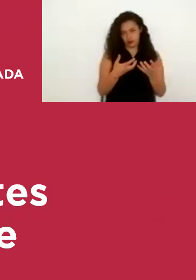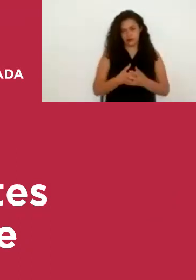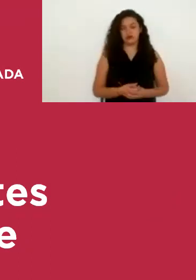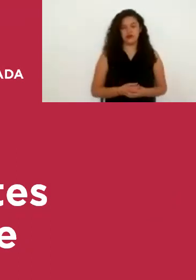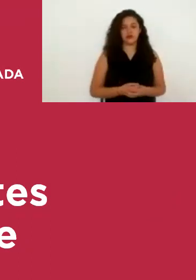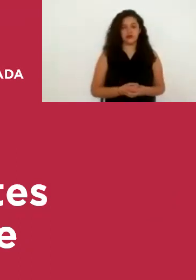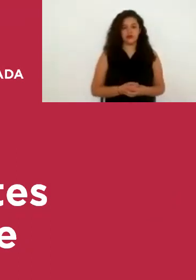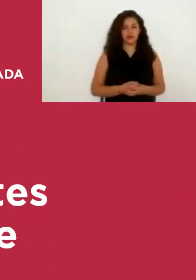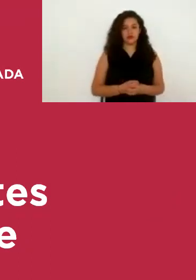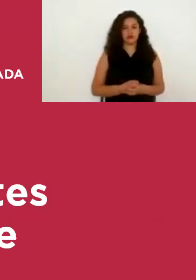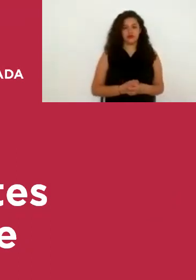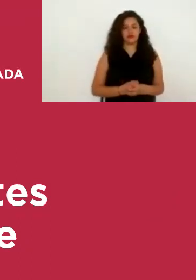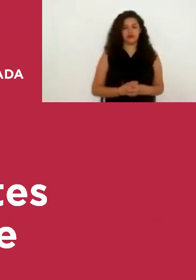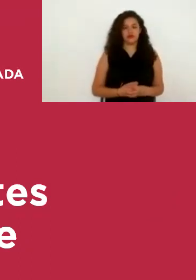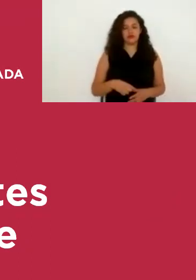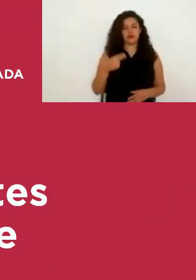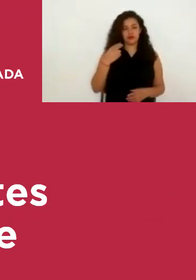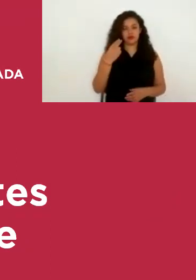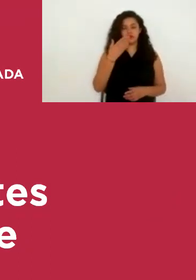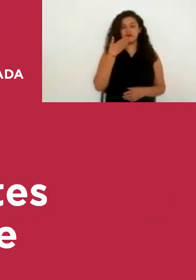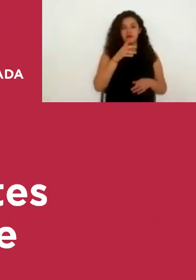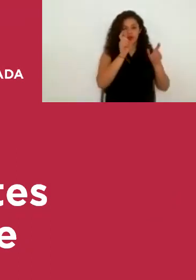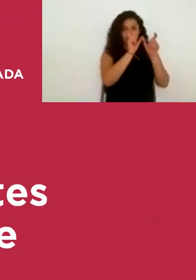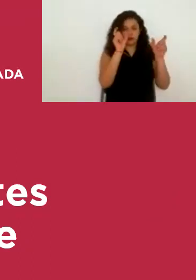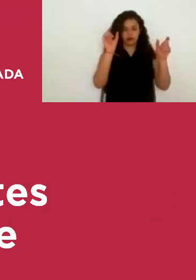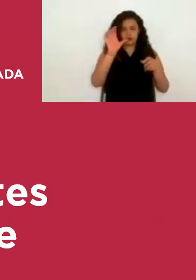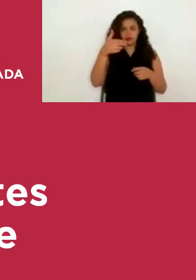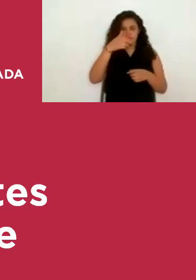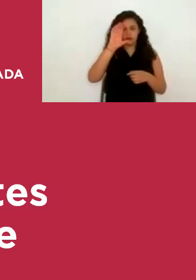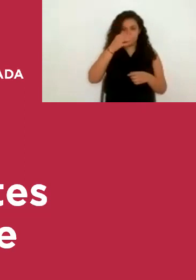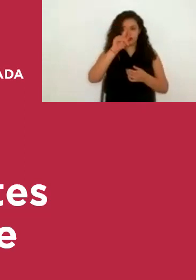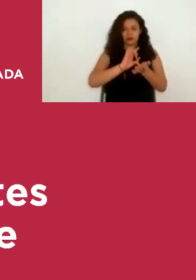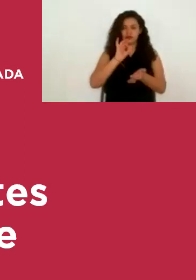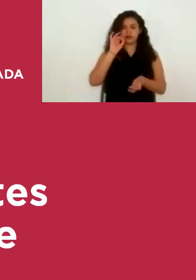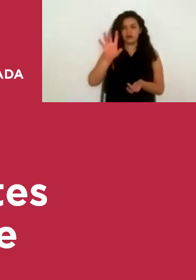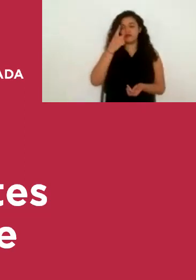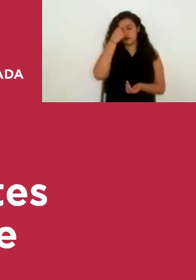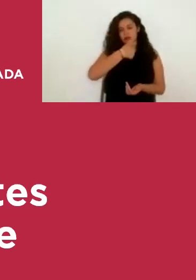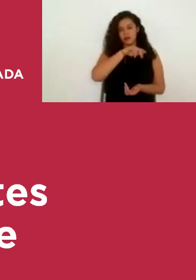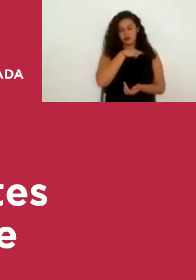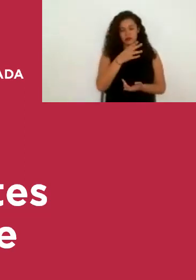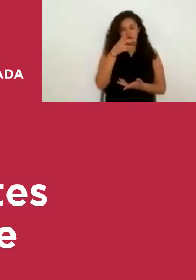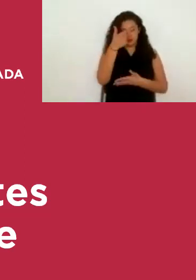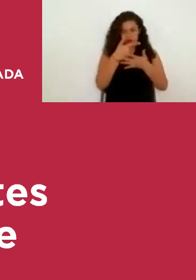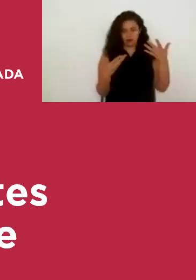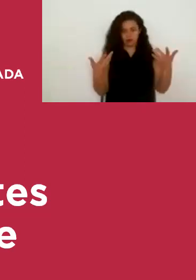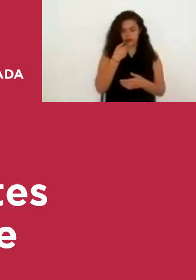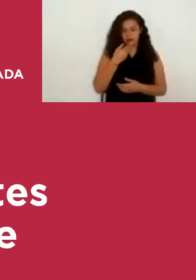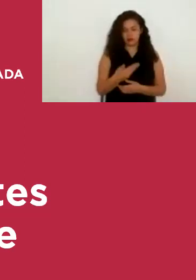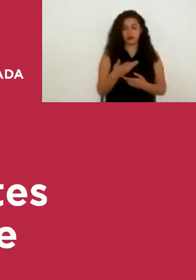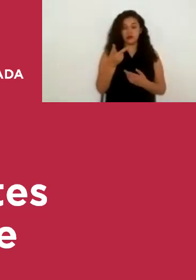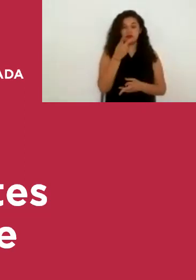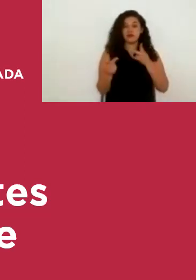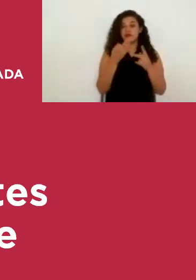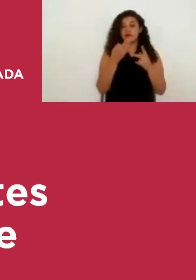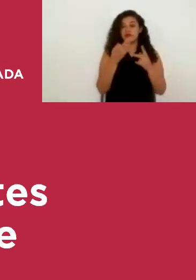correspondiente. No olviden colocar su nombre completo por medio del chat, ya que de esta forma tomamos la asistencia. Las preguntas las podrán hacer al